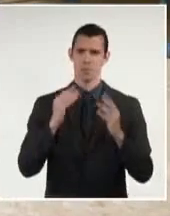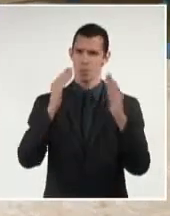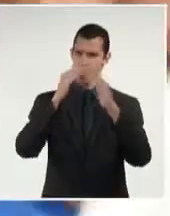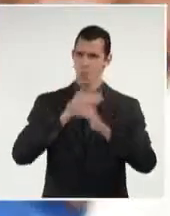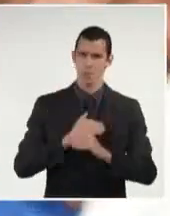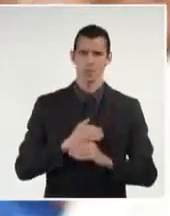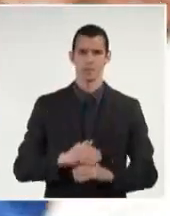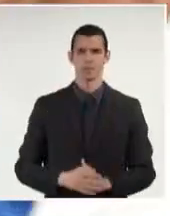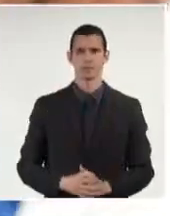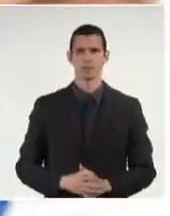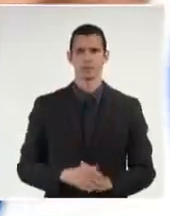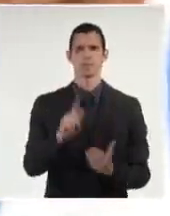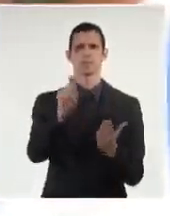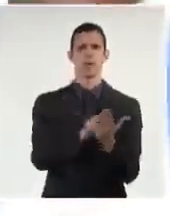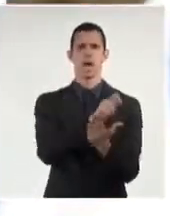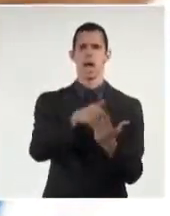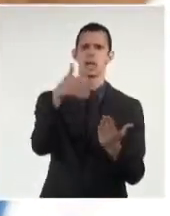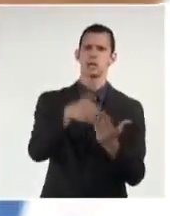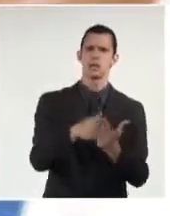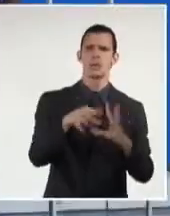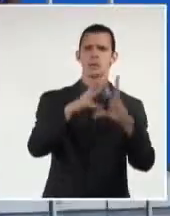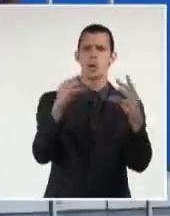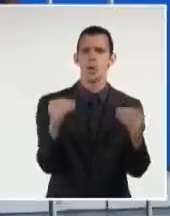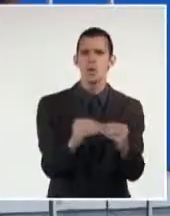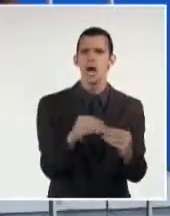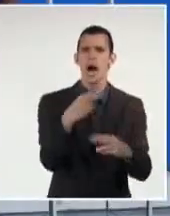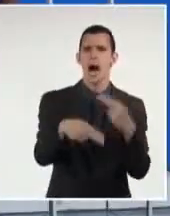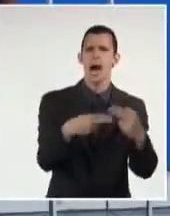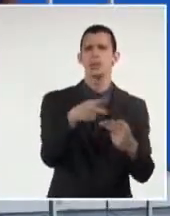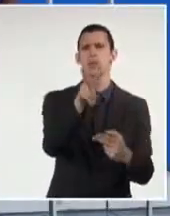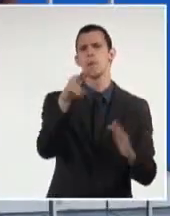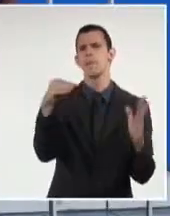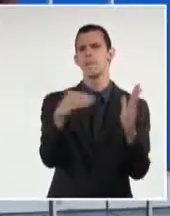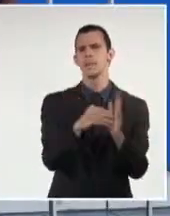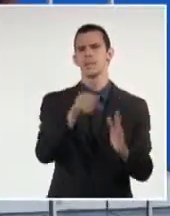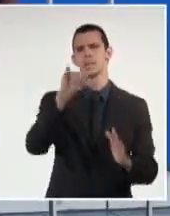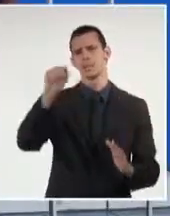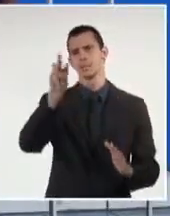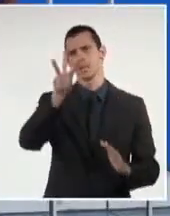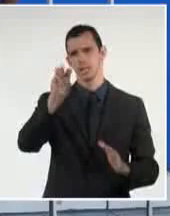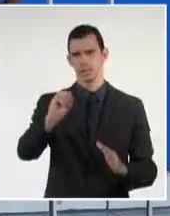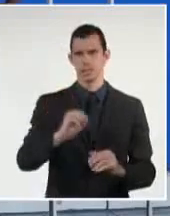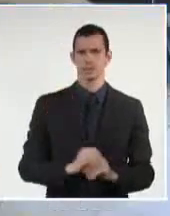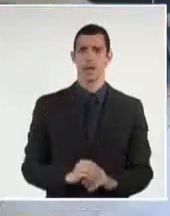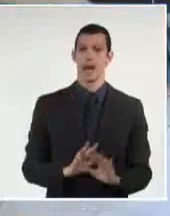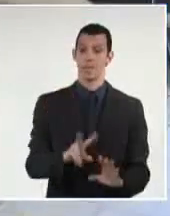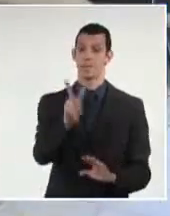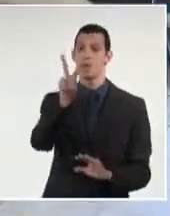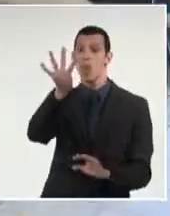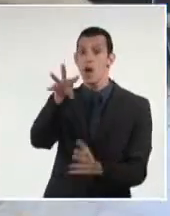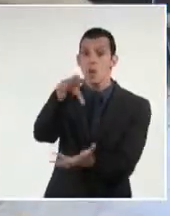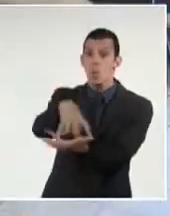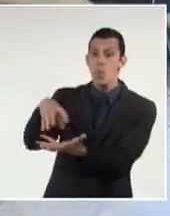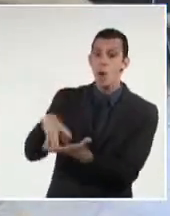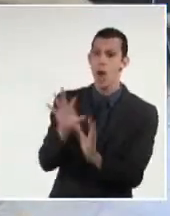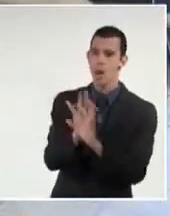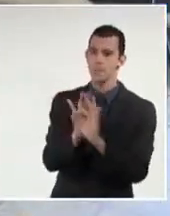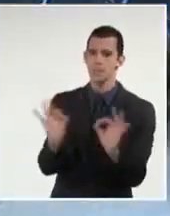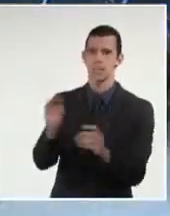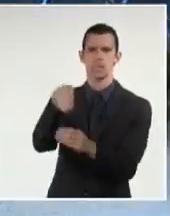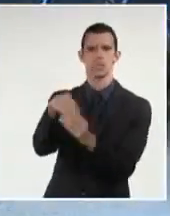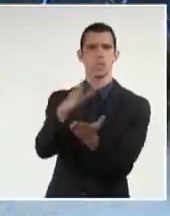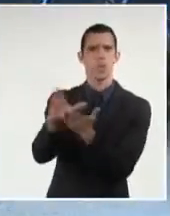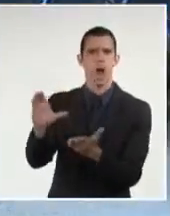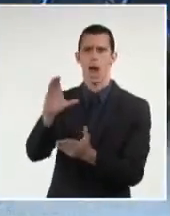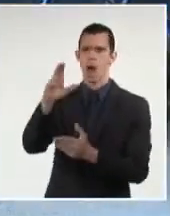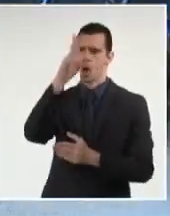Parlamento cubano en los 2.630 colegios electorales, de ellos 24 especiales. Más de